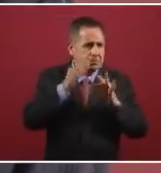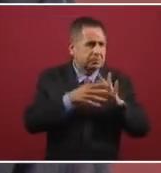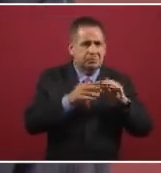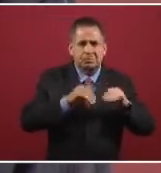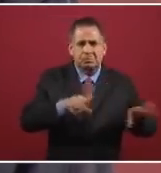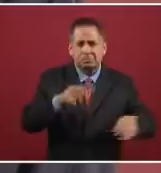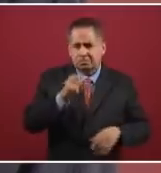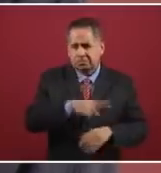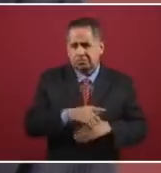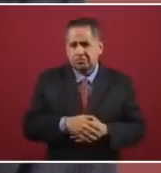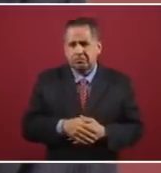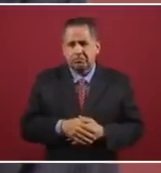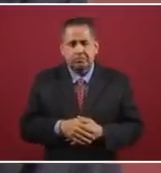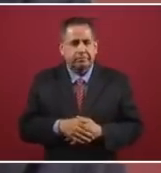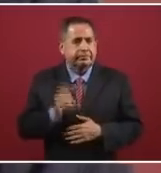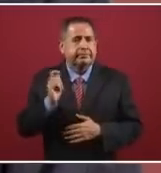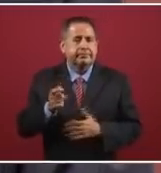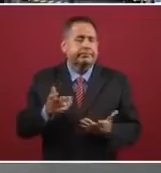si